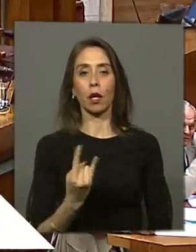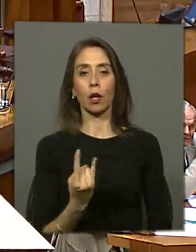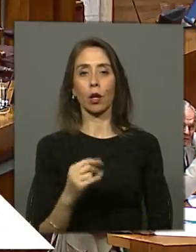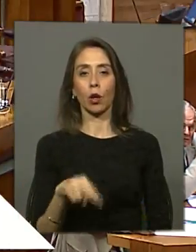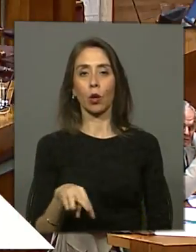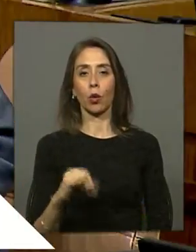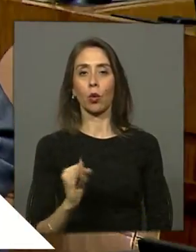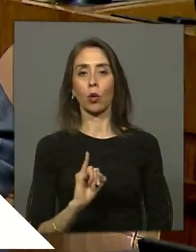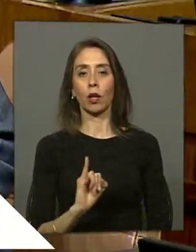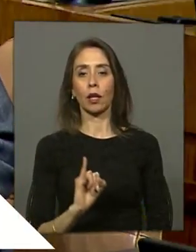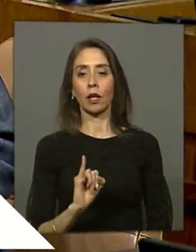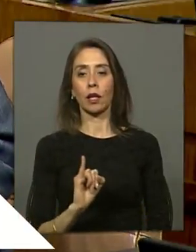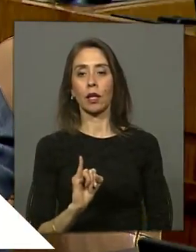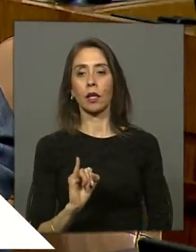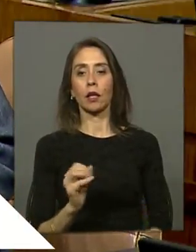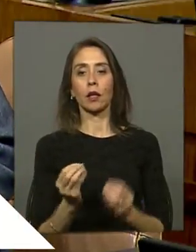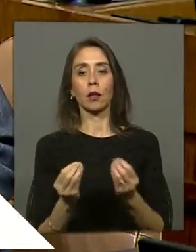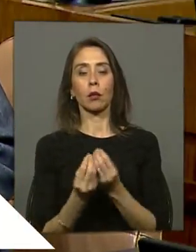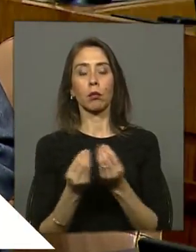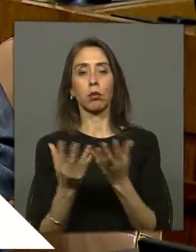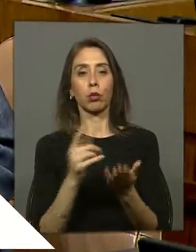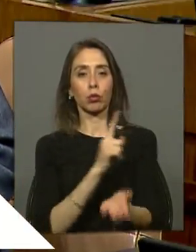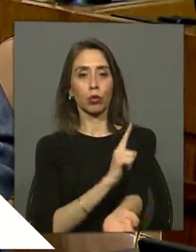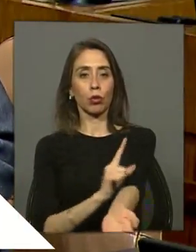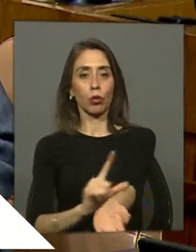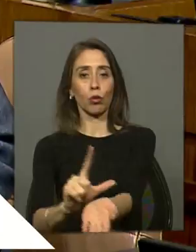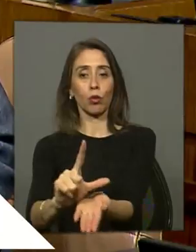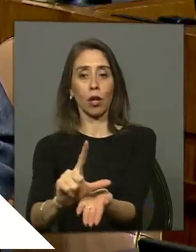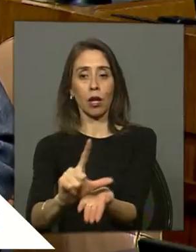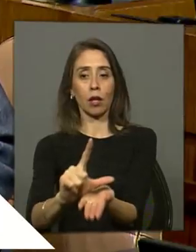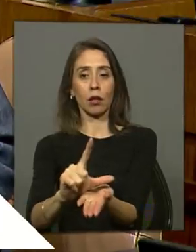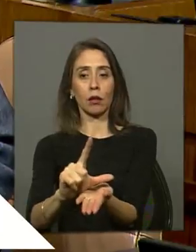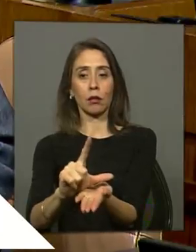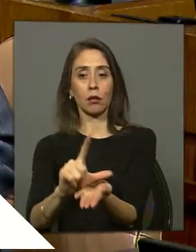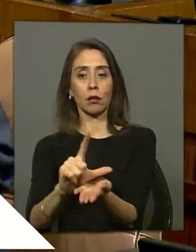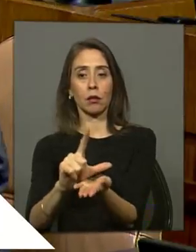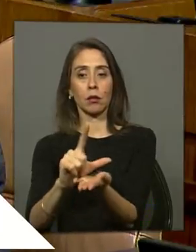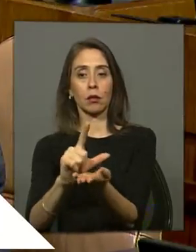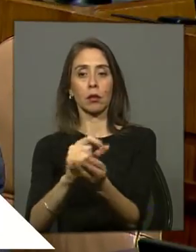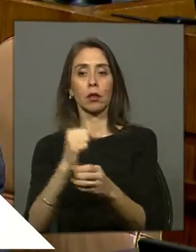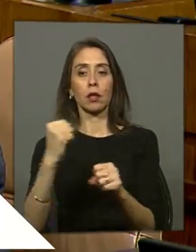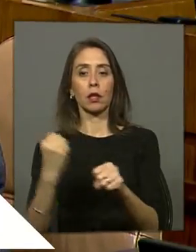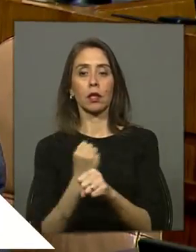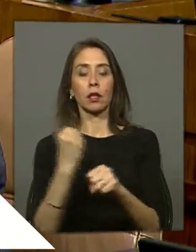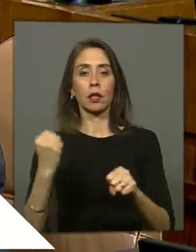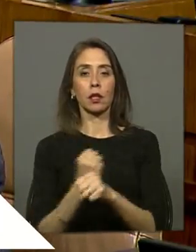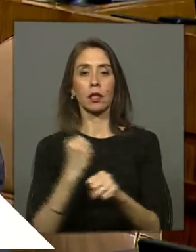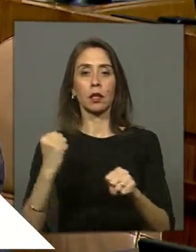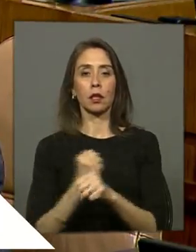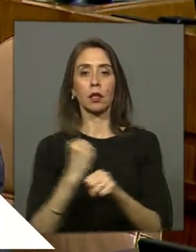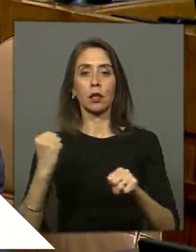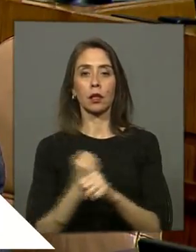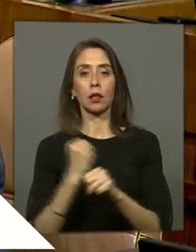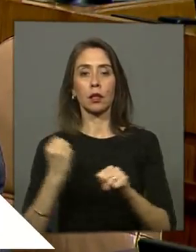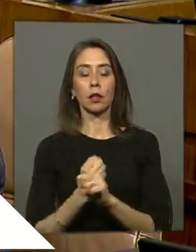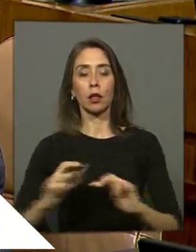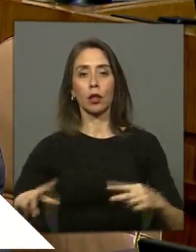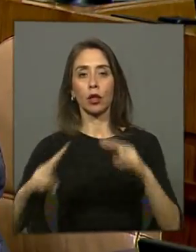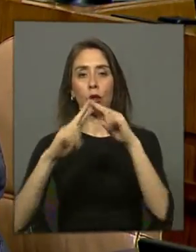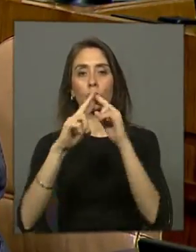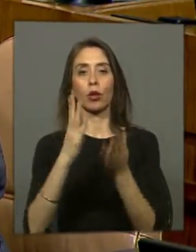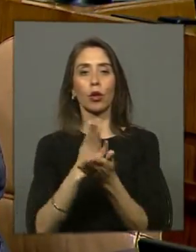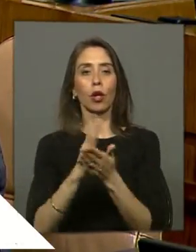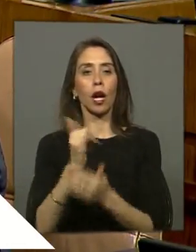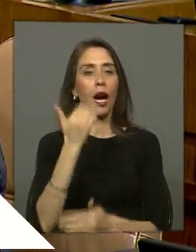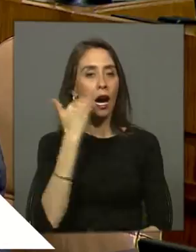en muchos lugares hemos tenido por desgracia la construcción de jardines infantiles que